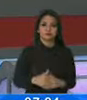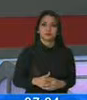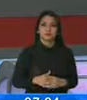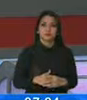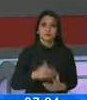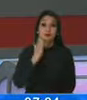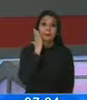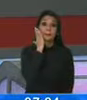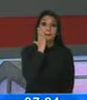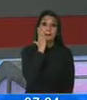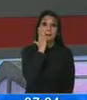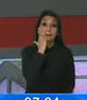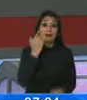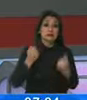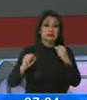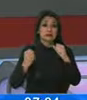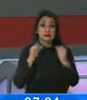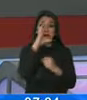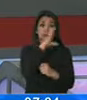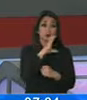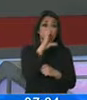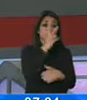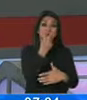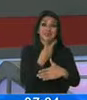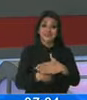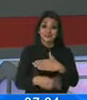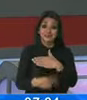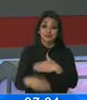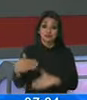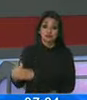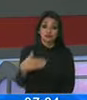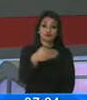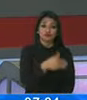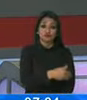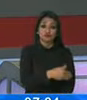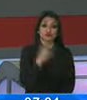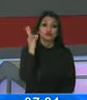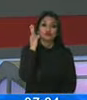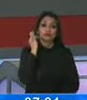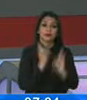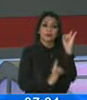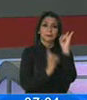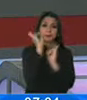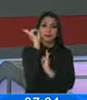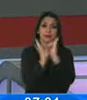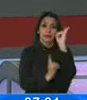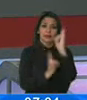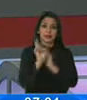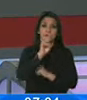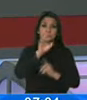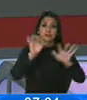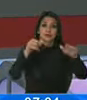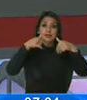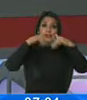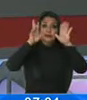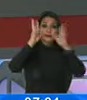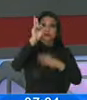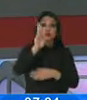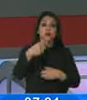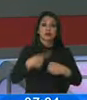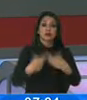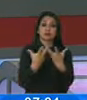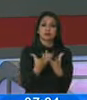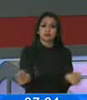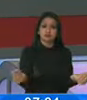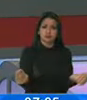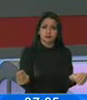madre está buscando desesperadamente a sus hijas gemelas. Estas desaparecieron el pasado 27 de diciembre en el sur del Distrito